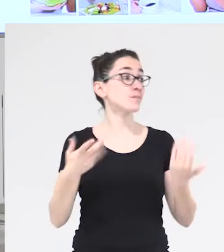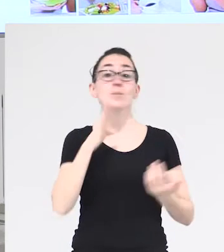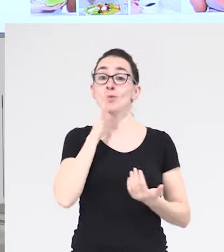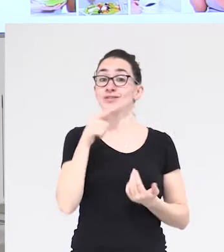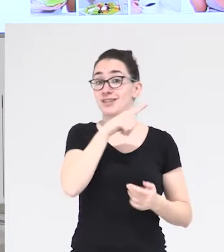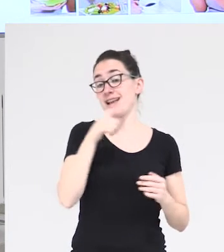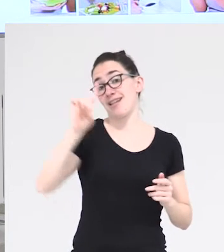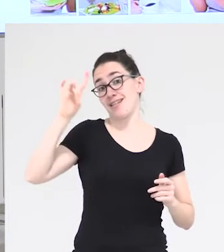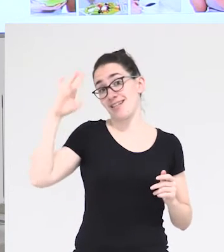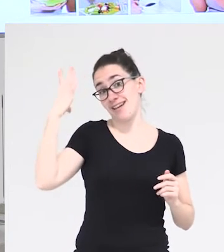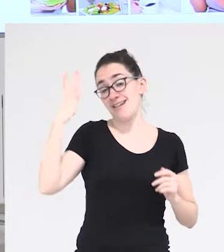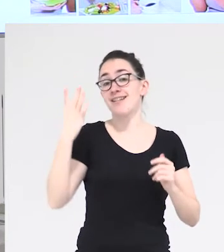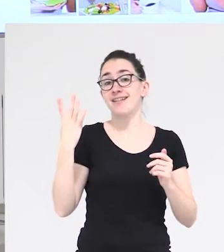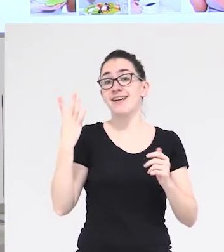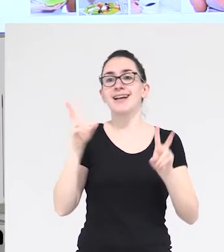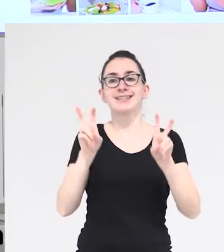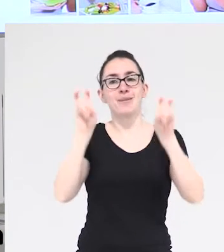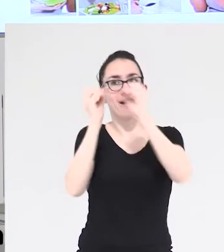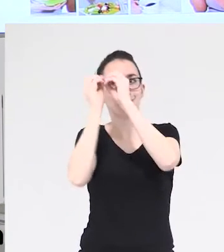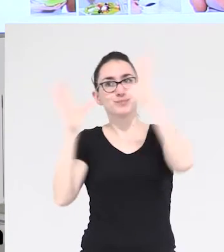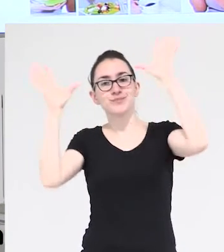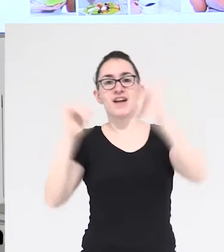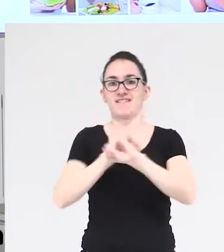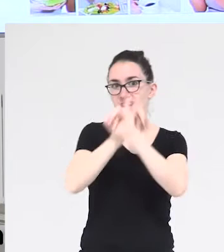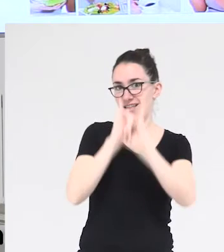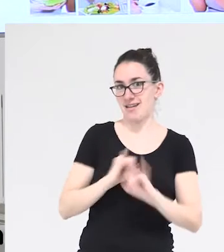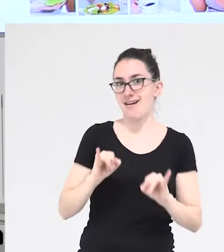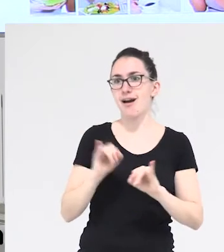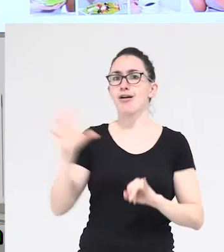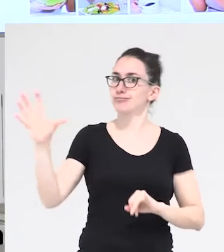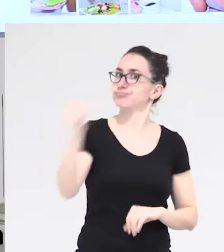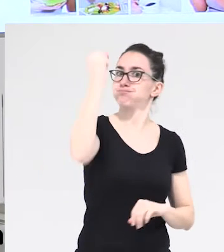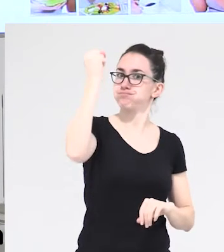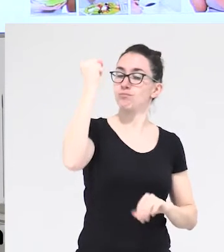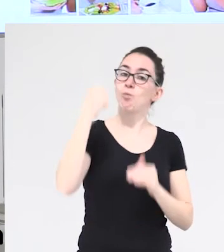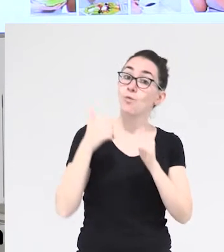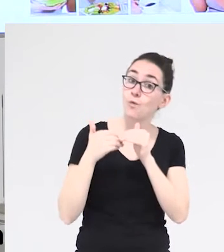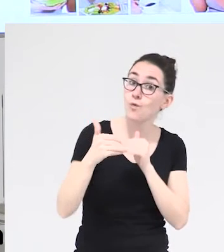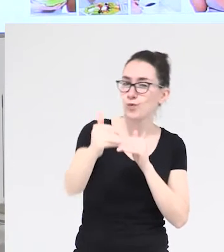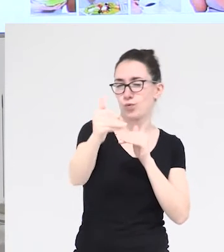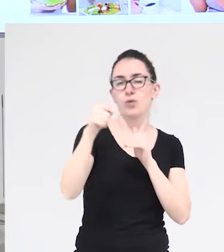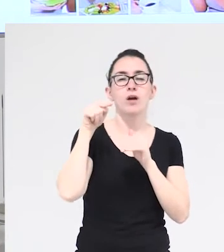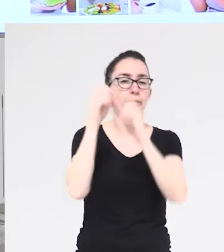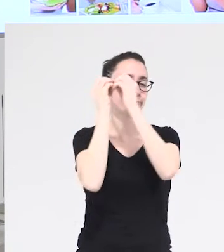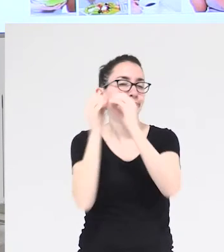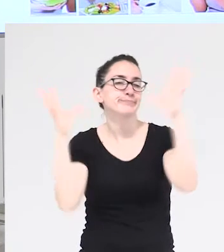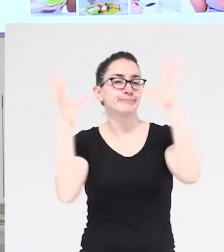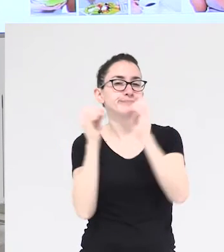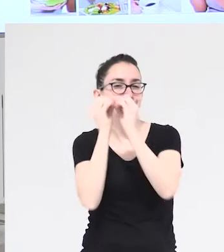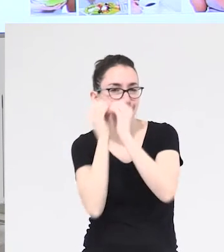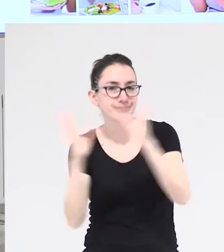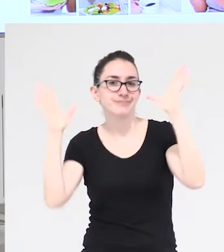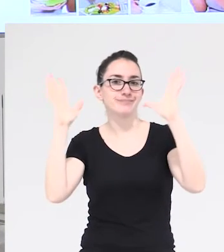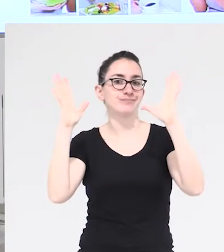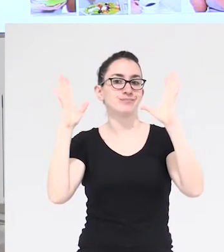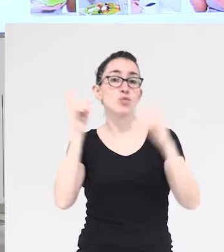de la felicidad que se alcanza y el futuro que es algo que llega y llega